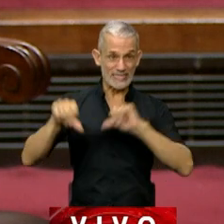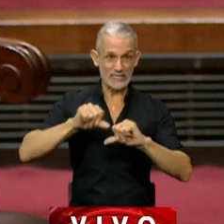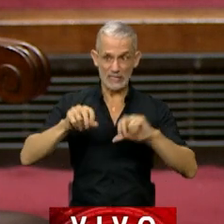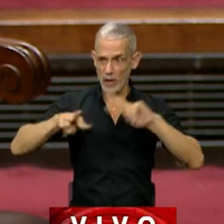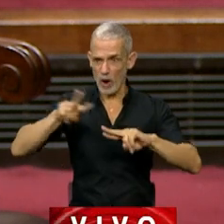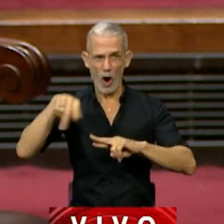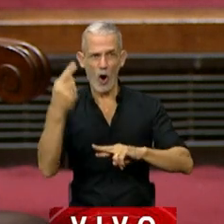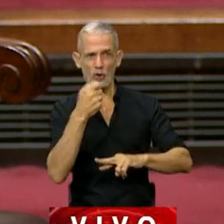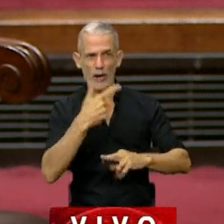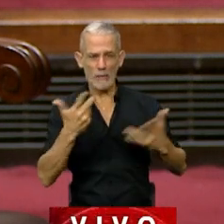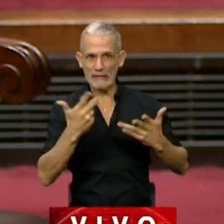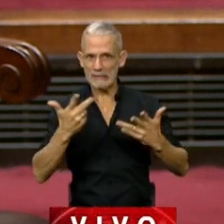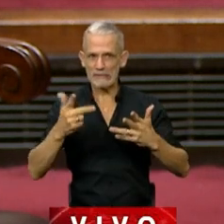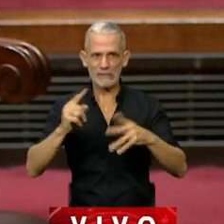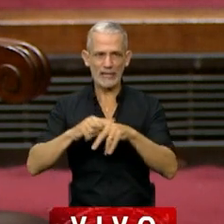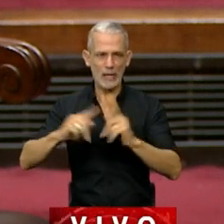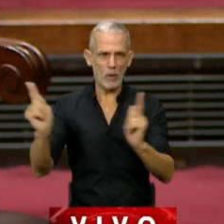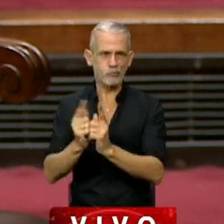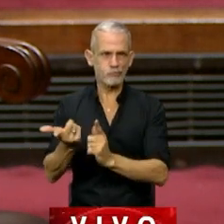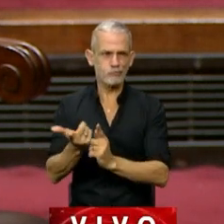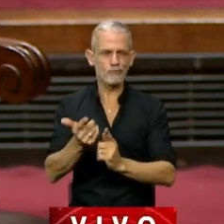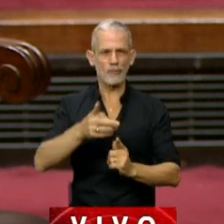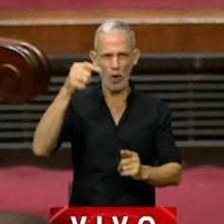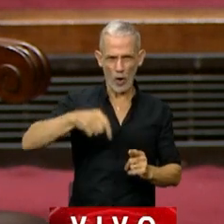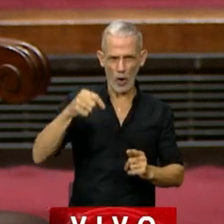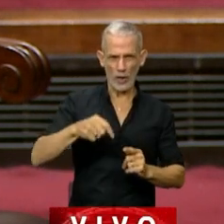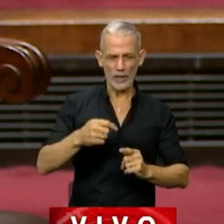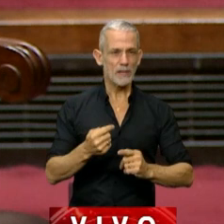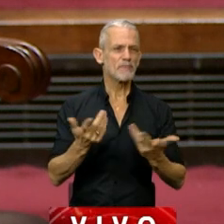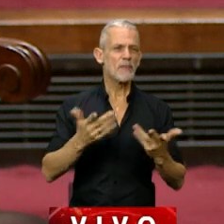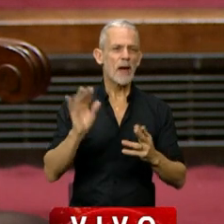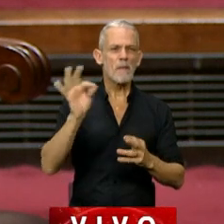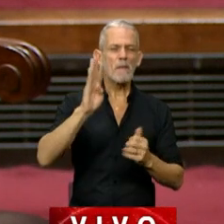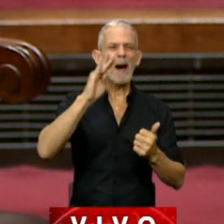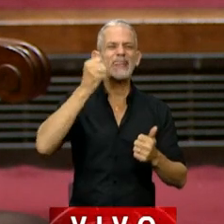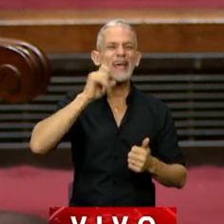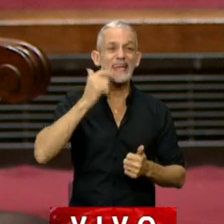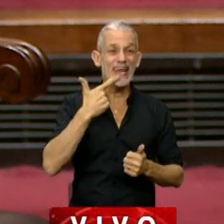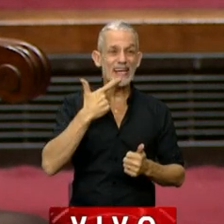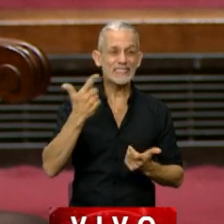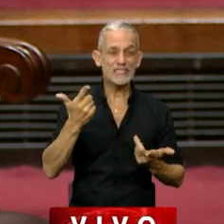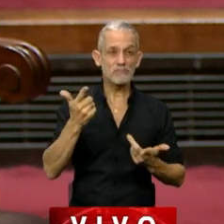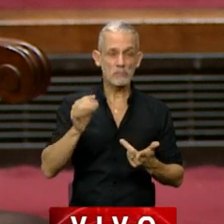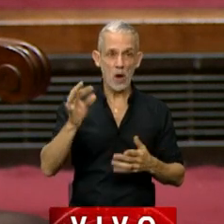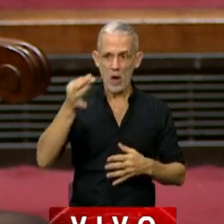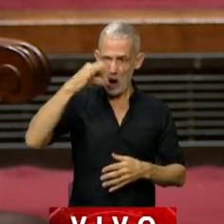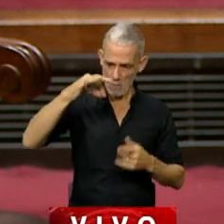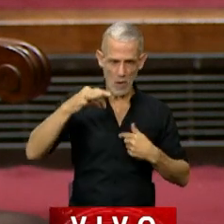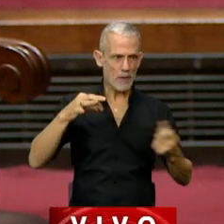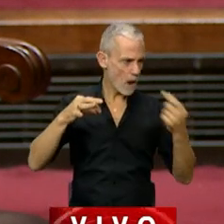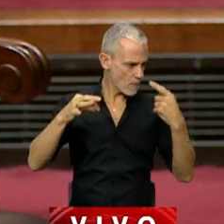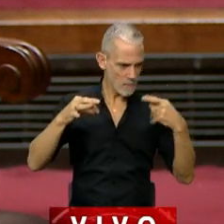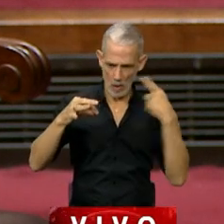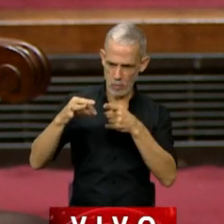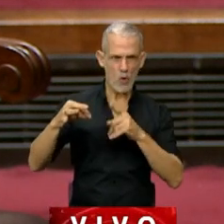buscar alternativas. Hay hoy bacterias que no tienen el